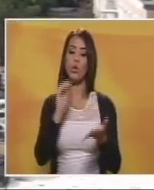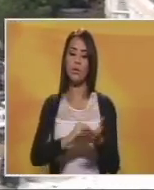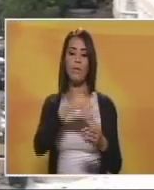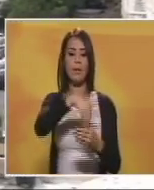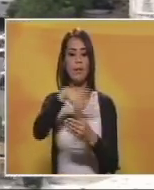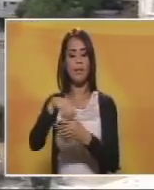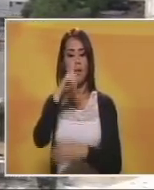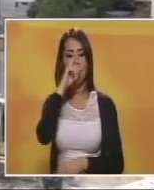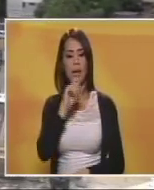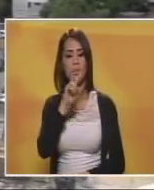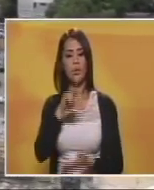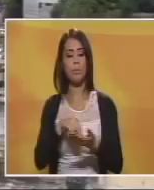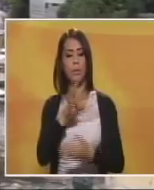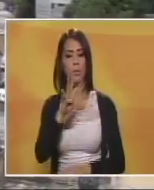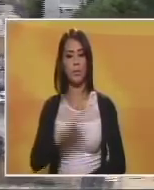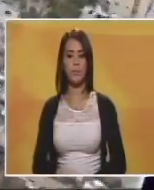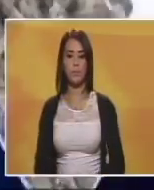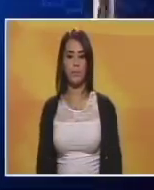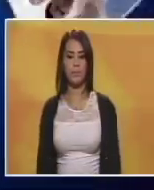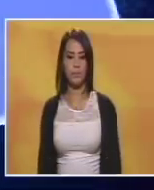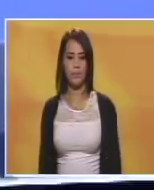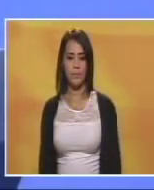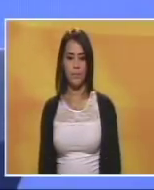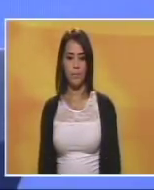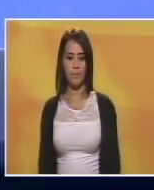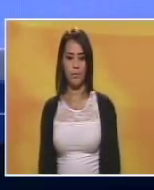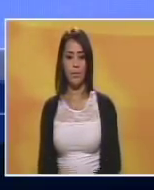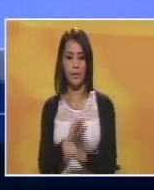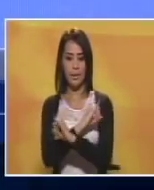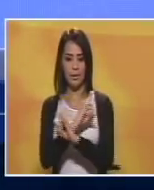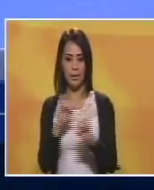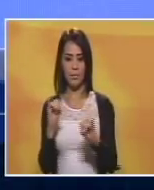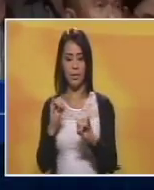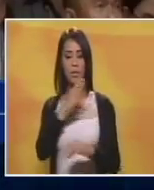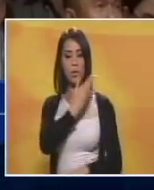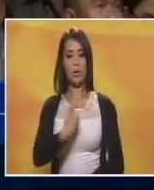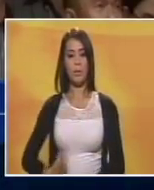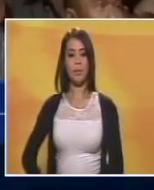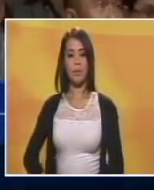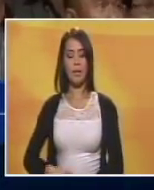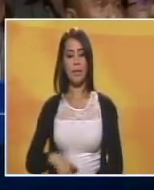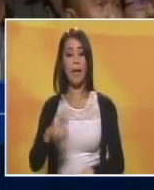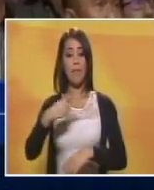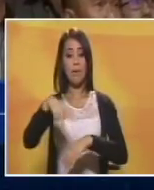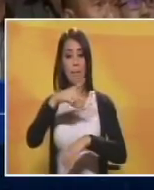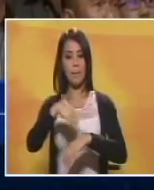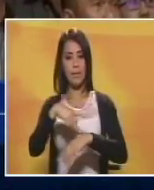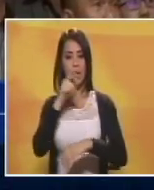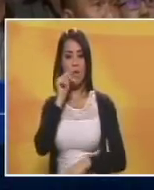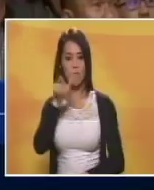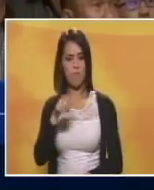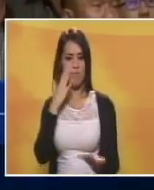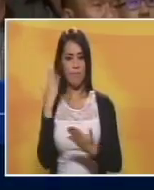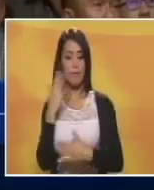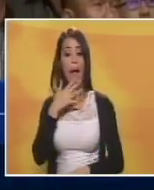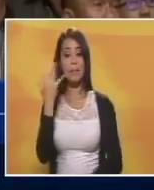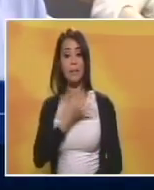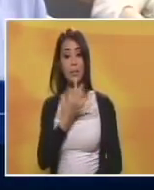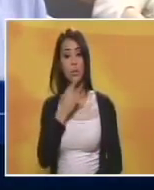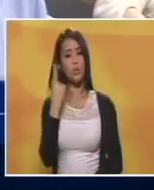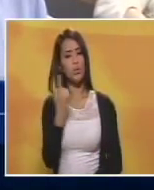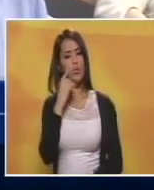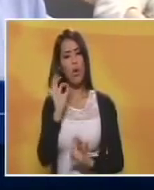en el año 2004. Y cerramos con el presidente de Filipinas, Rodrigo Duterte, quien aseguró que